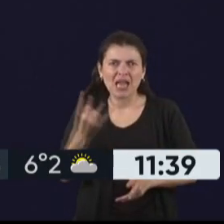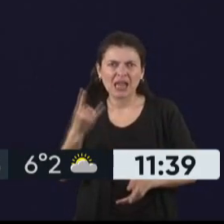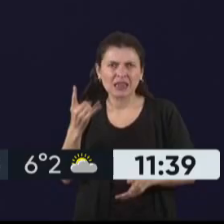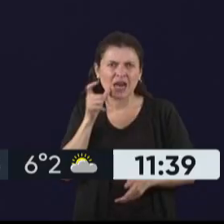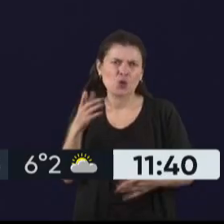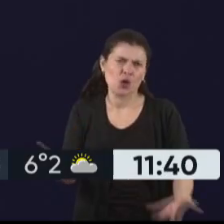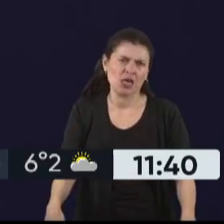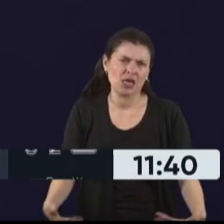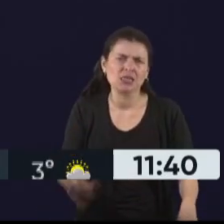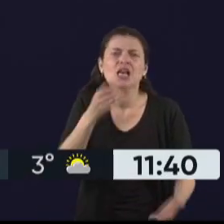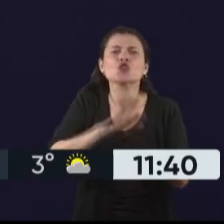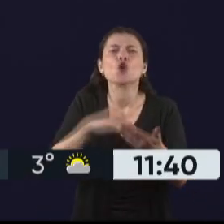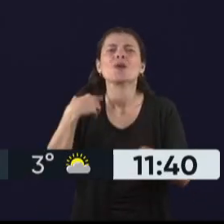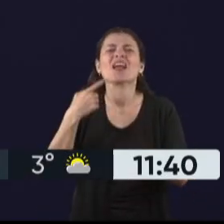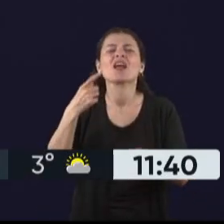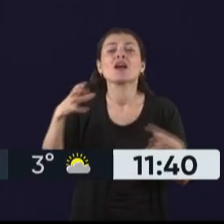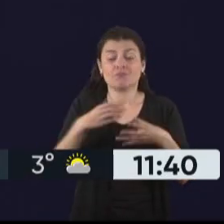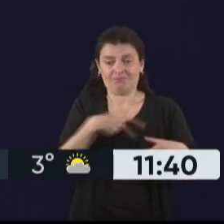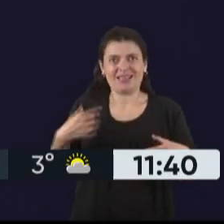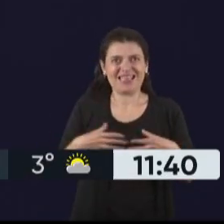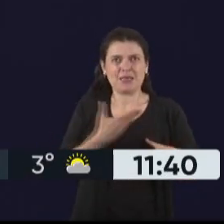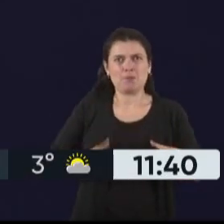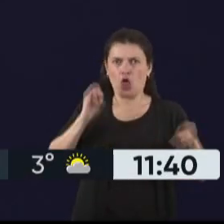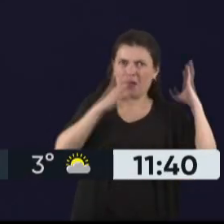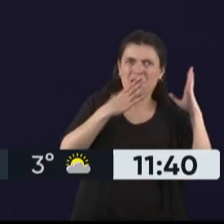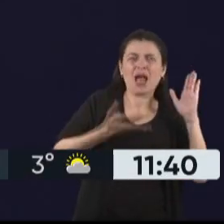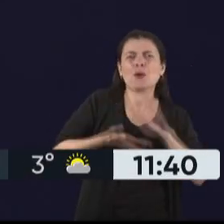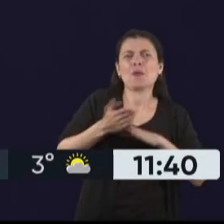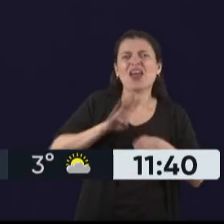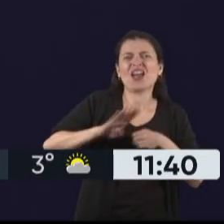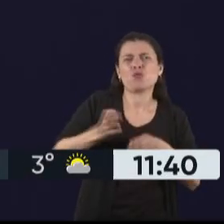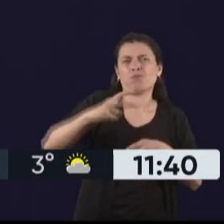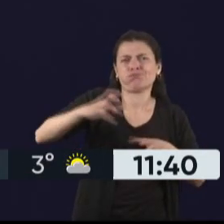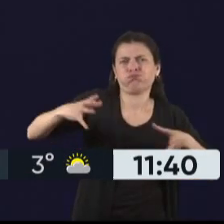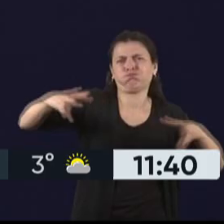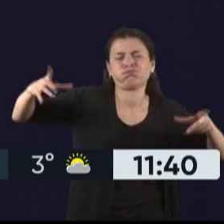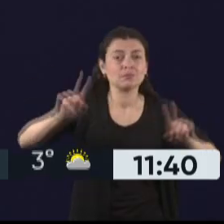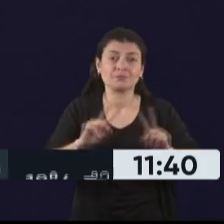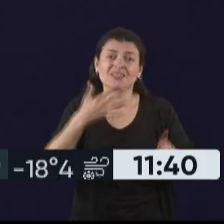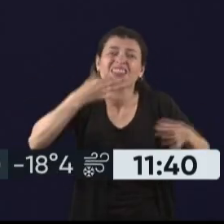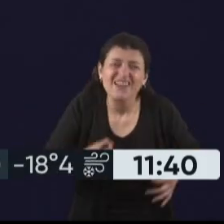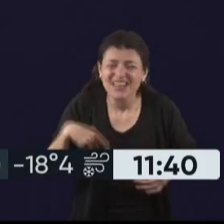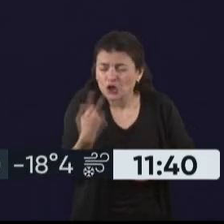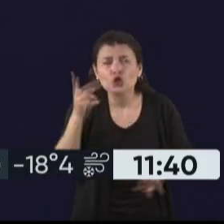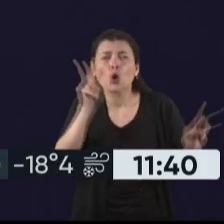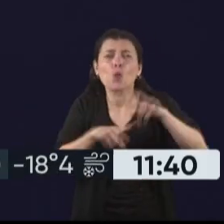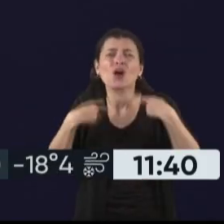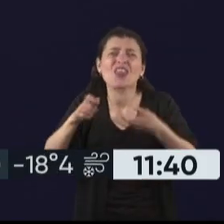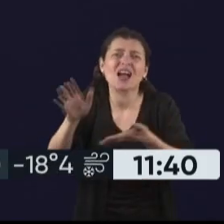que el endeudamiento que estamos generando va a arruinar a la Argentina, cuando efectivamente la Argentina, si no estaban